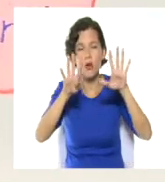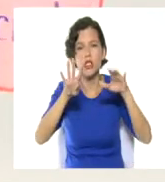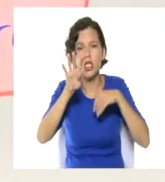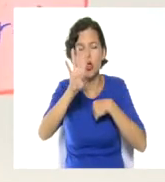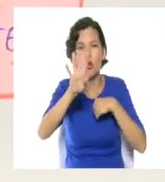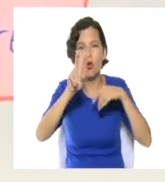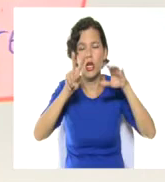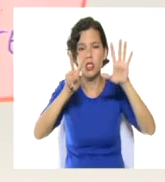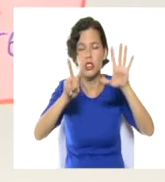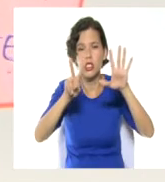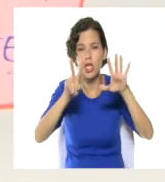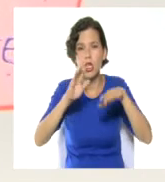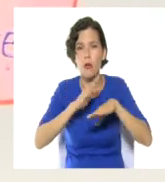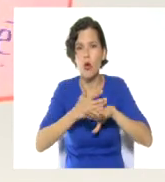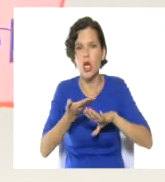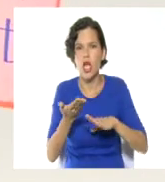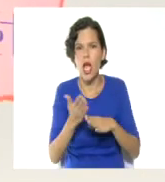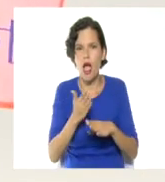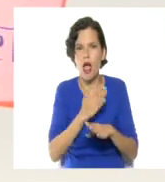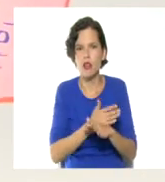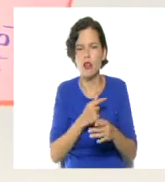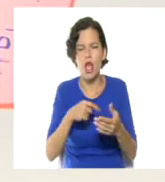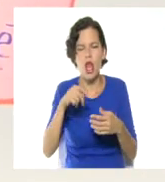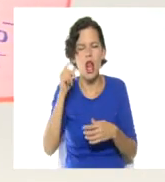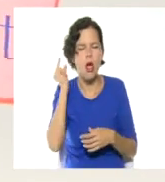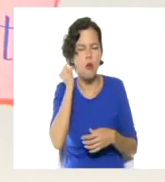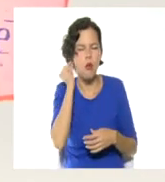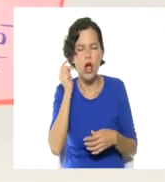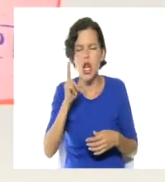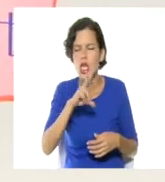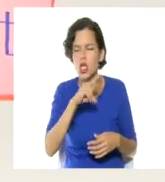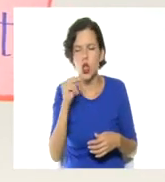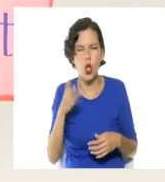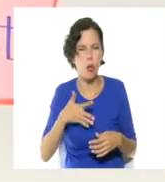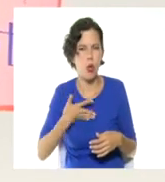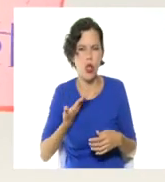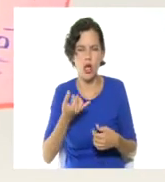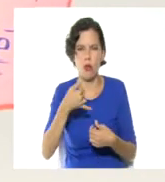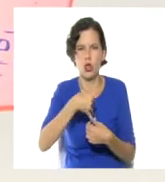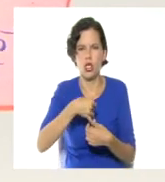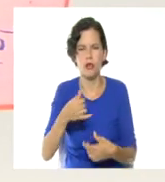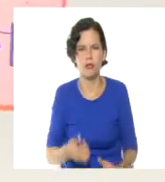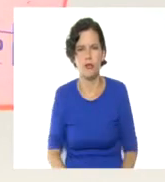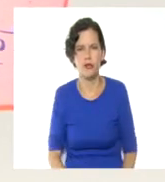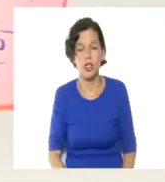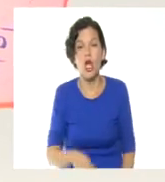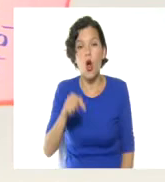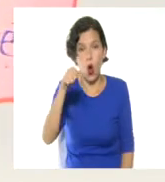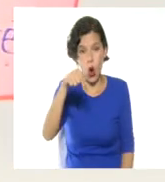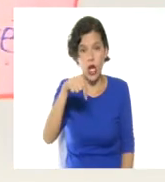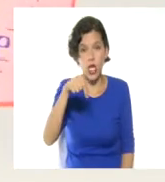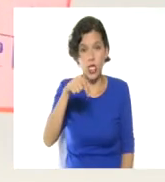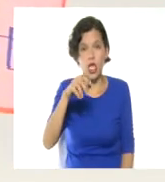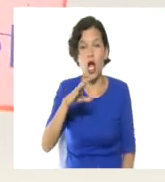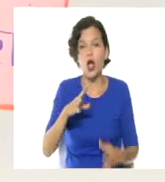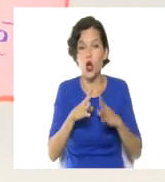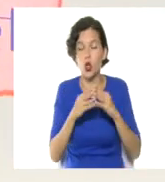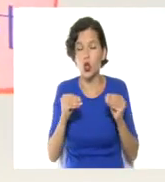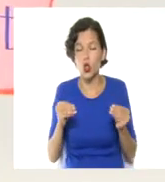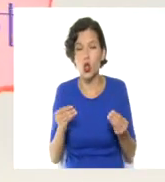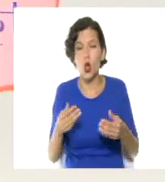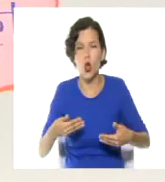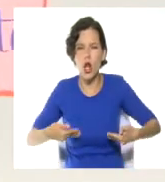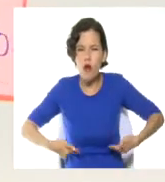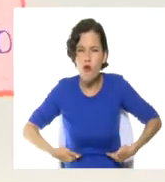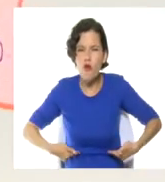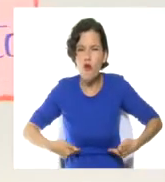1947, porque hasta el momento las mujeres no tenían ese derecho. En la actualidad, con todo el esfuerzo que